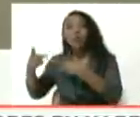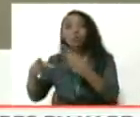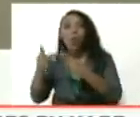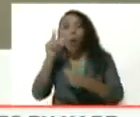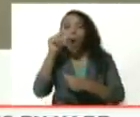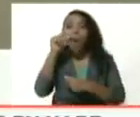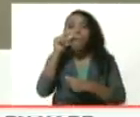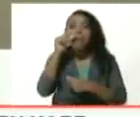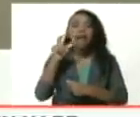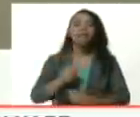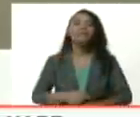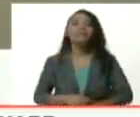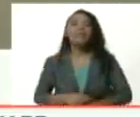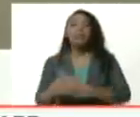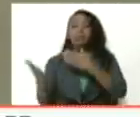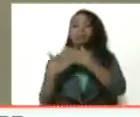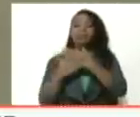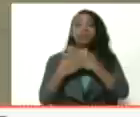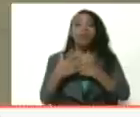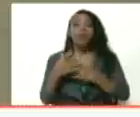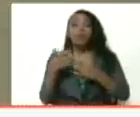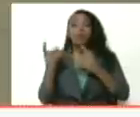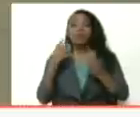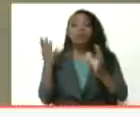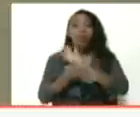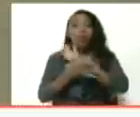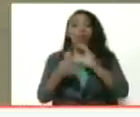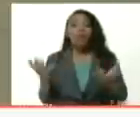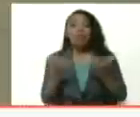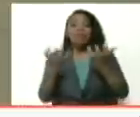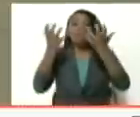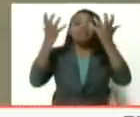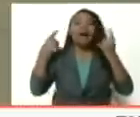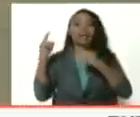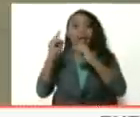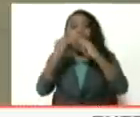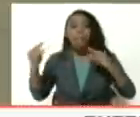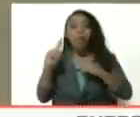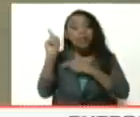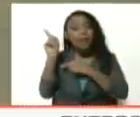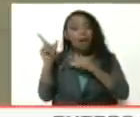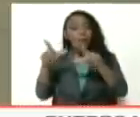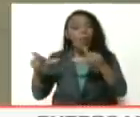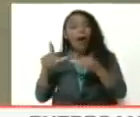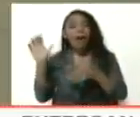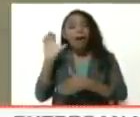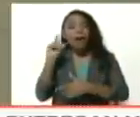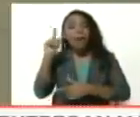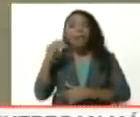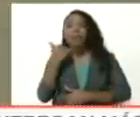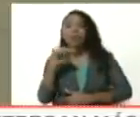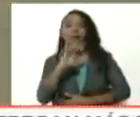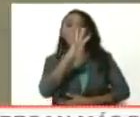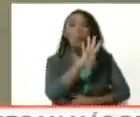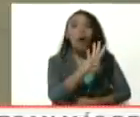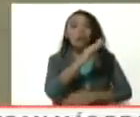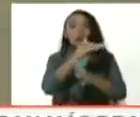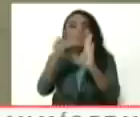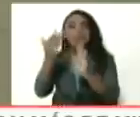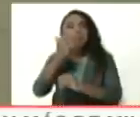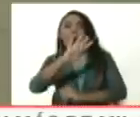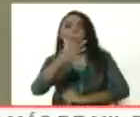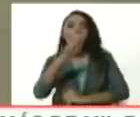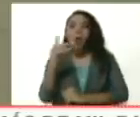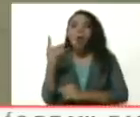Avena, recibió una alerta de incendio en el galpón de Mariches. Aproximadamente a las 4:30